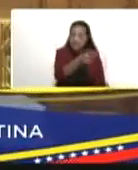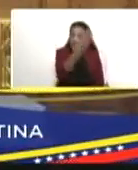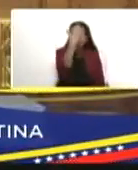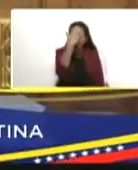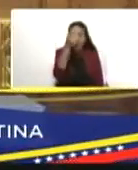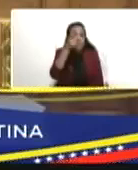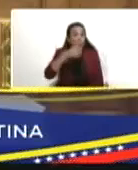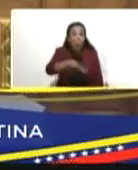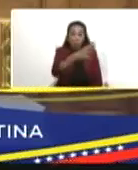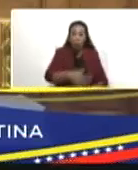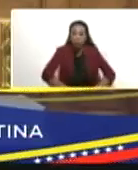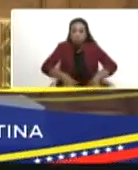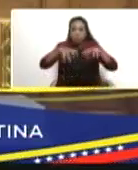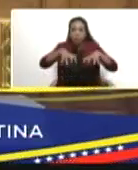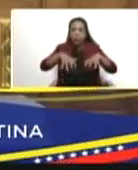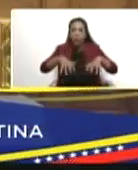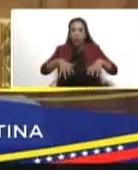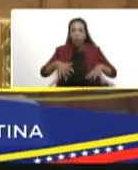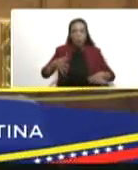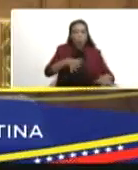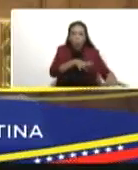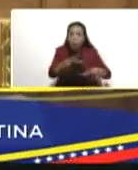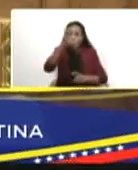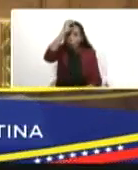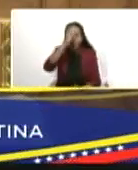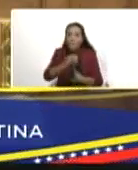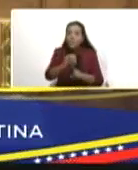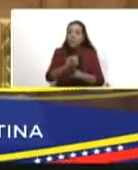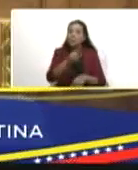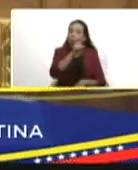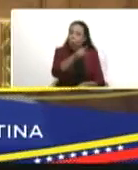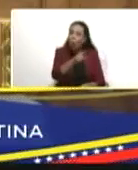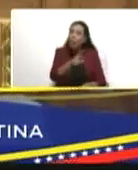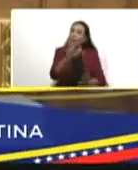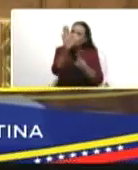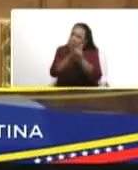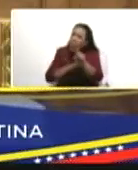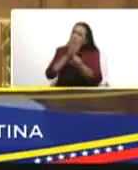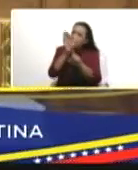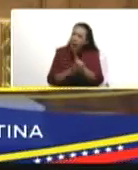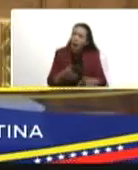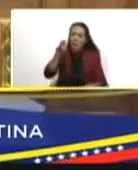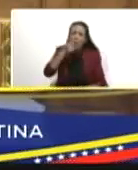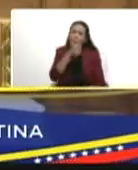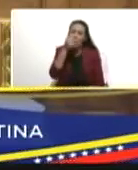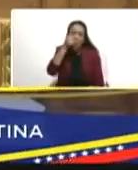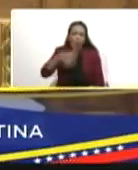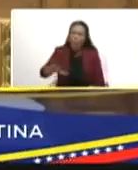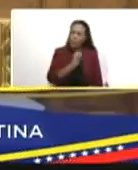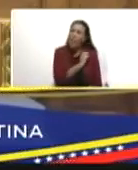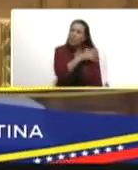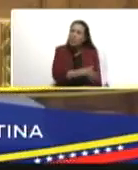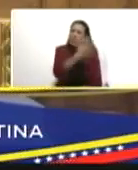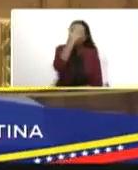se están levantando corrientes de opinión en Solidaridad con el pueblo